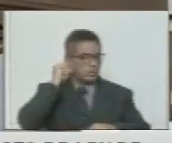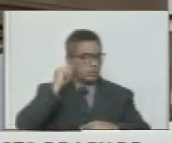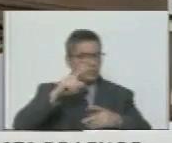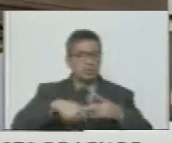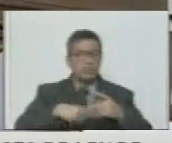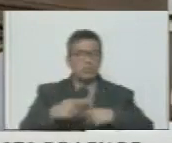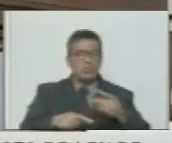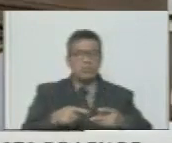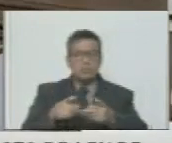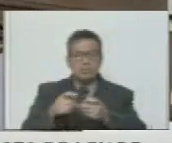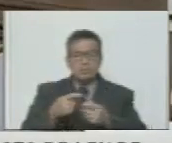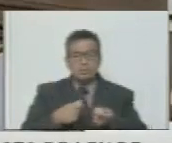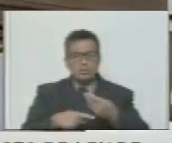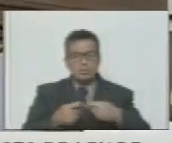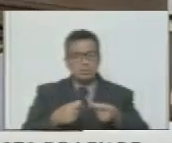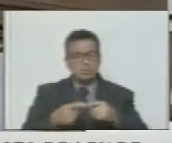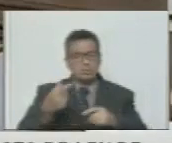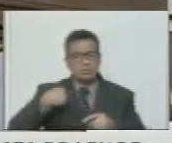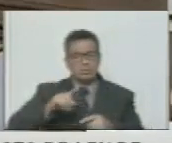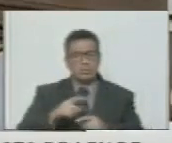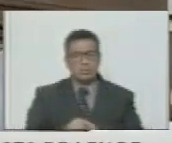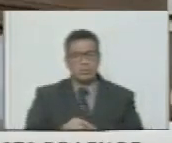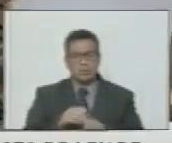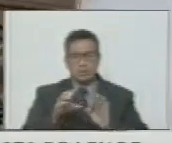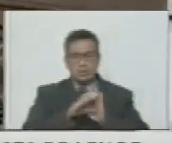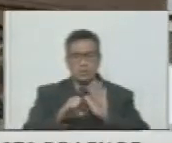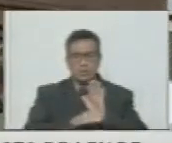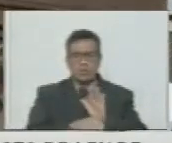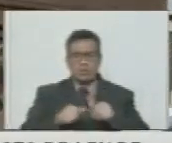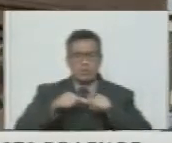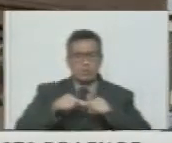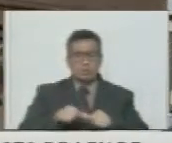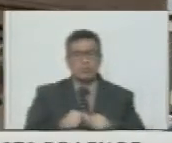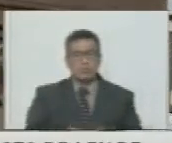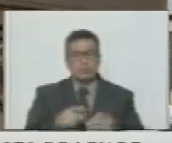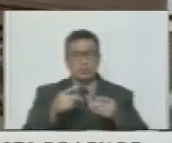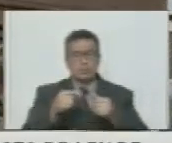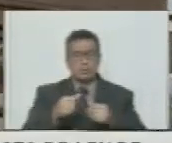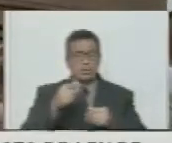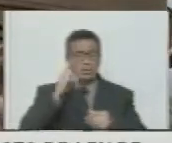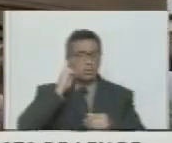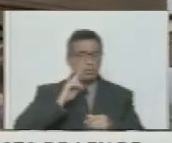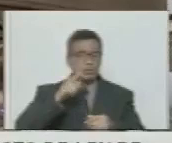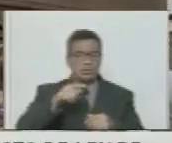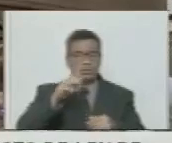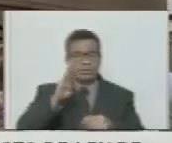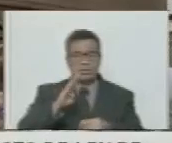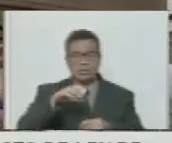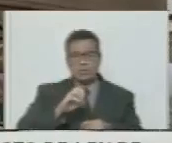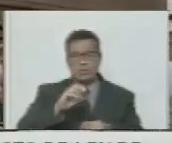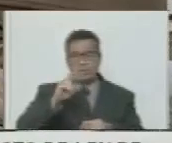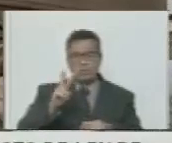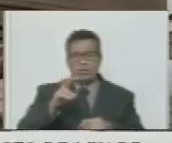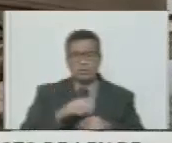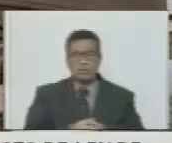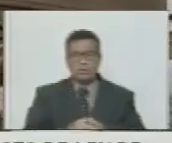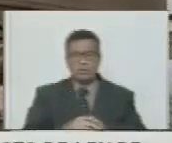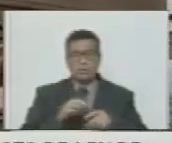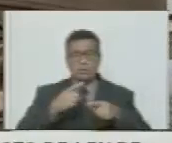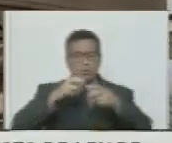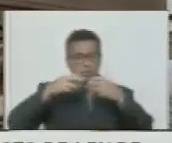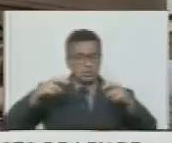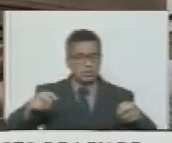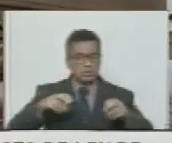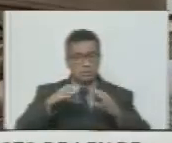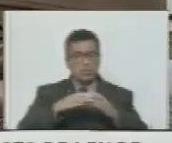ministra con competencia en materia de finanzas, deben constituir y mantener en bolívares en el Banco Central de Venezuela